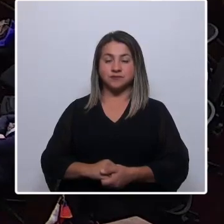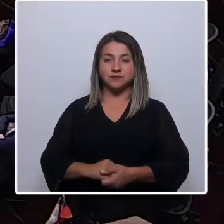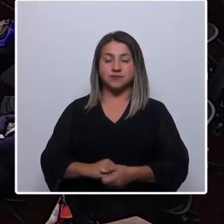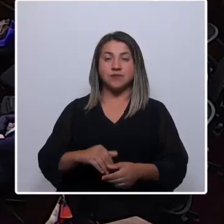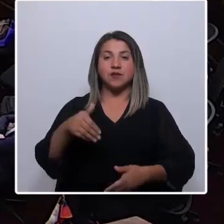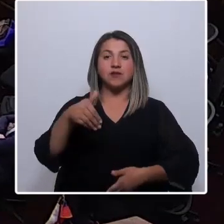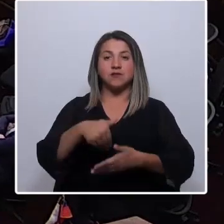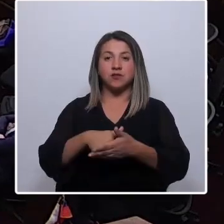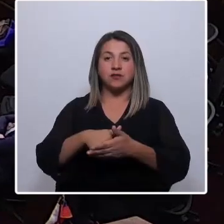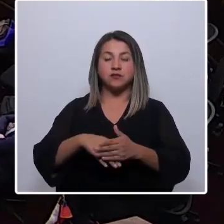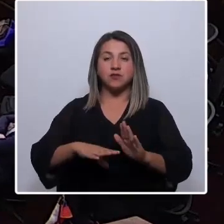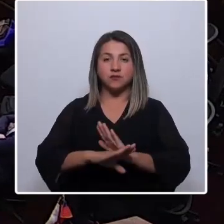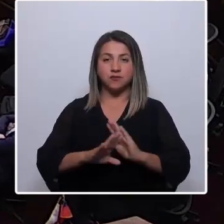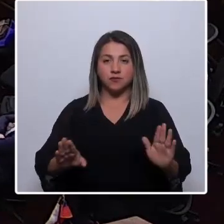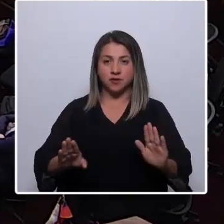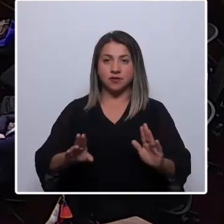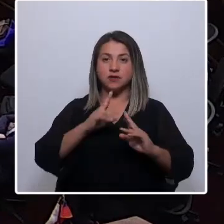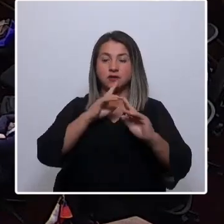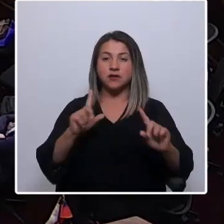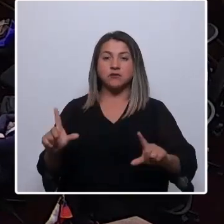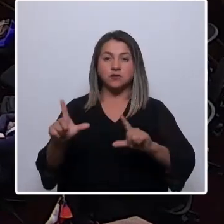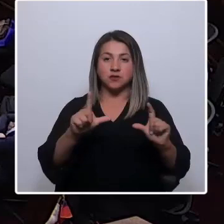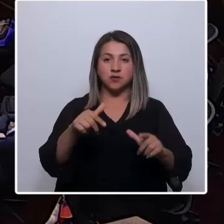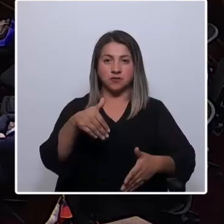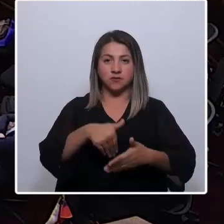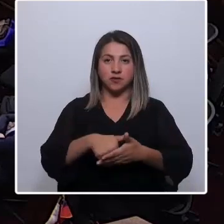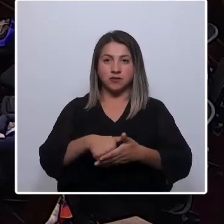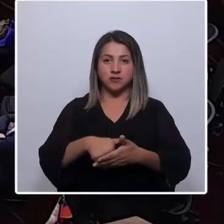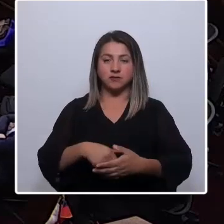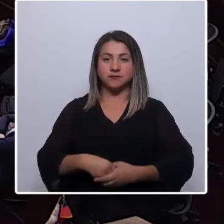Finalizada la votación, resultados.